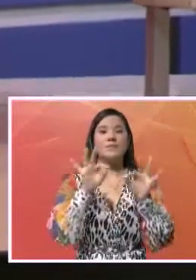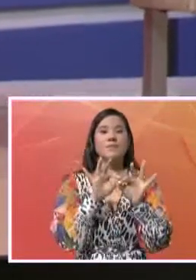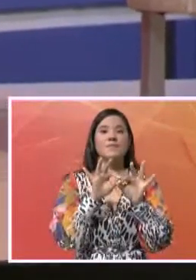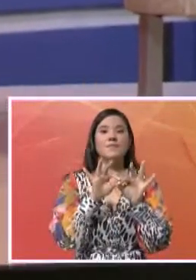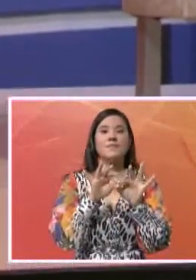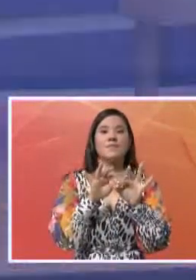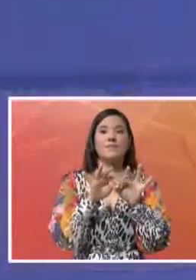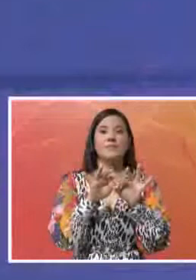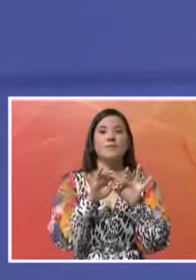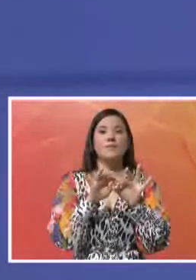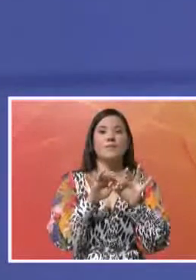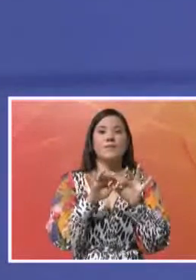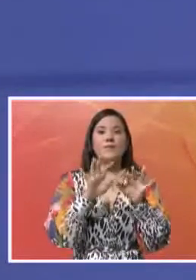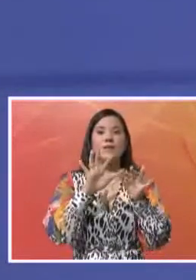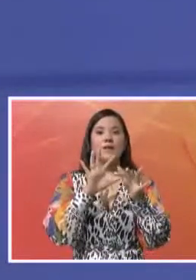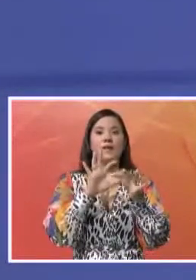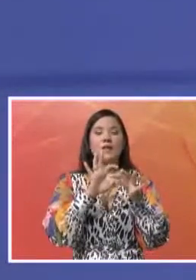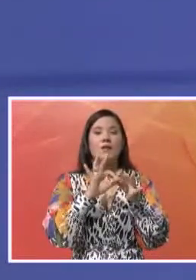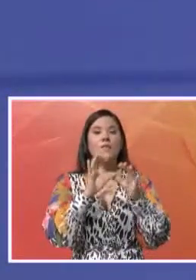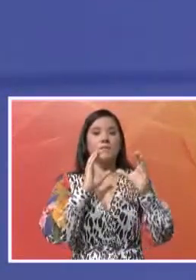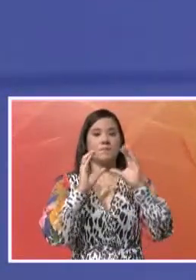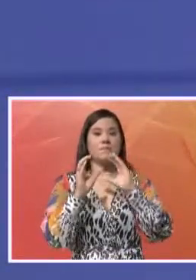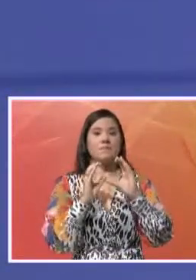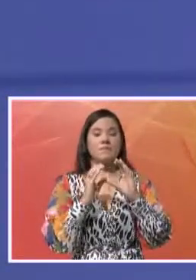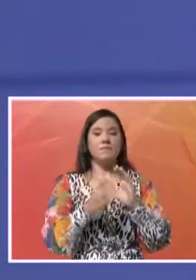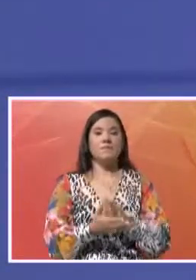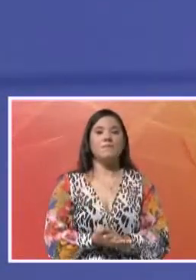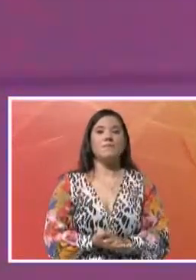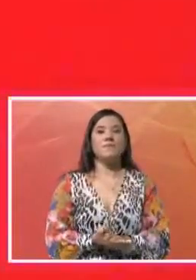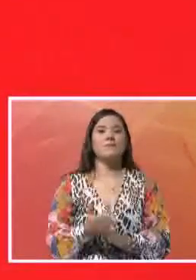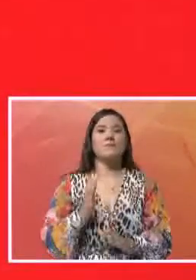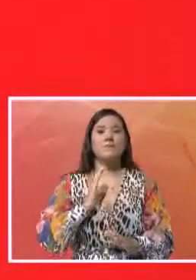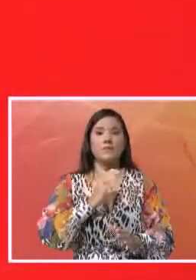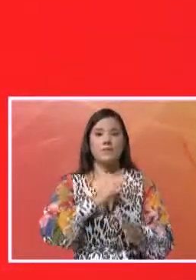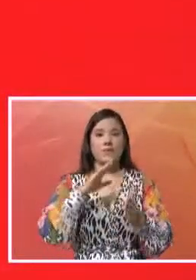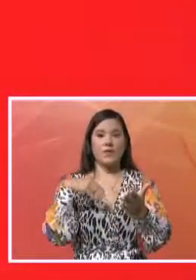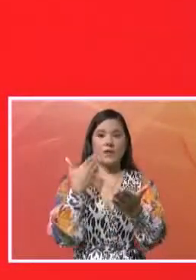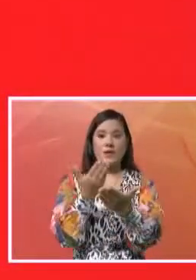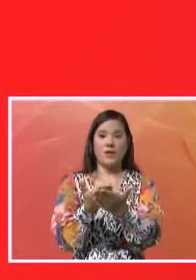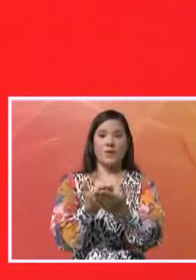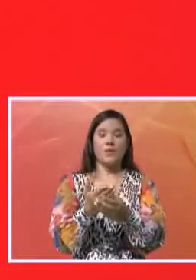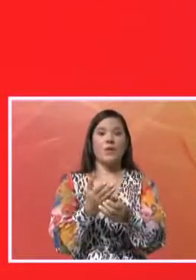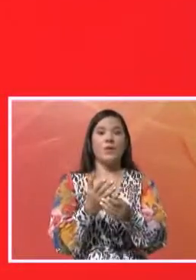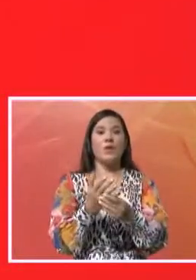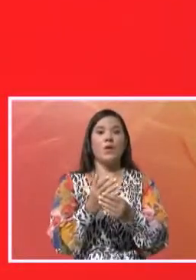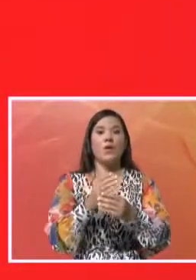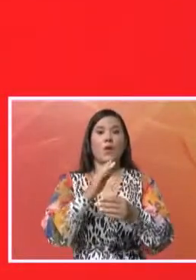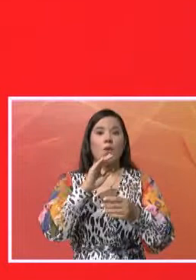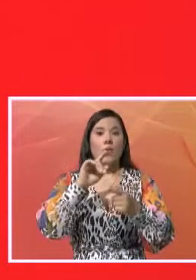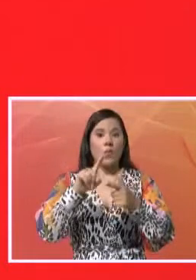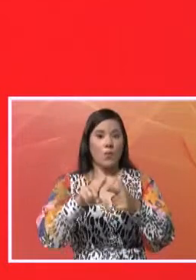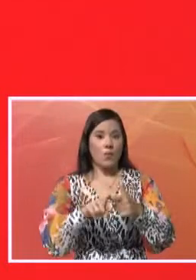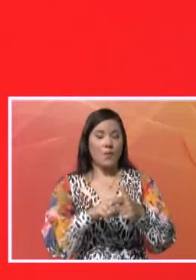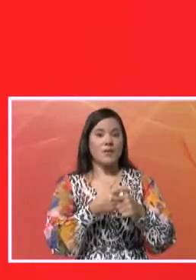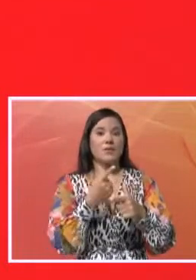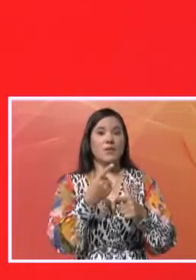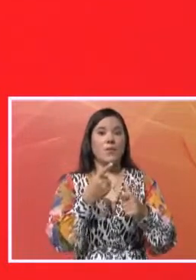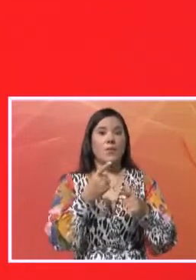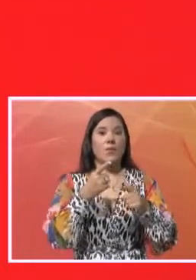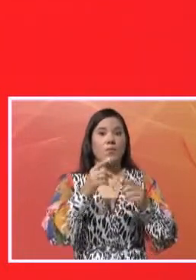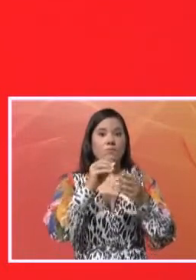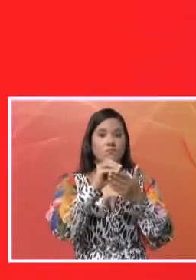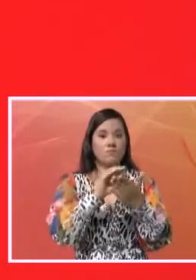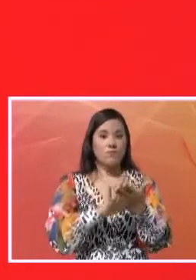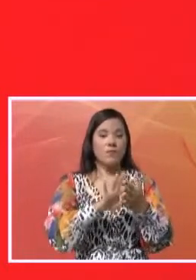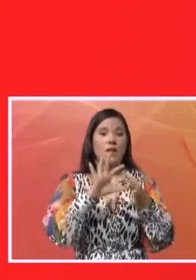largo de este pequeño tiempo de gestión que llevas mira fíjate de que nosotros llegamos por ejemplo yo hice iniciamos es realizando un operativo de